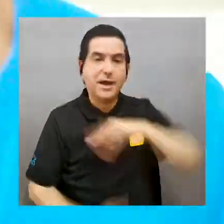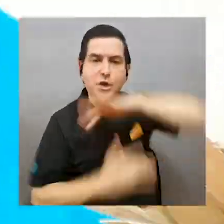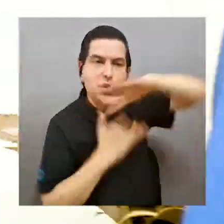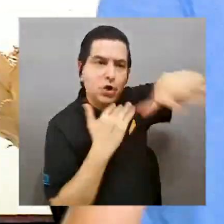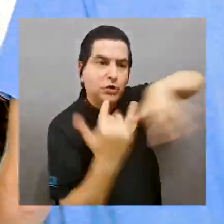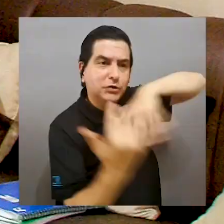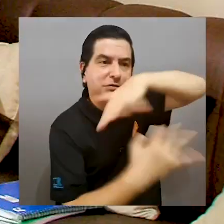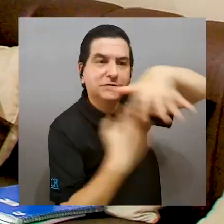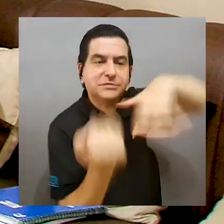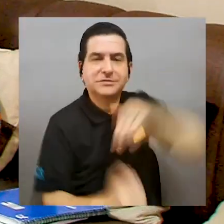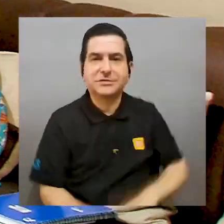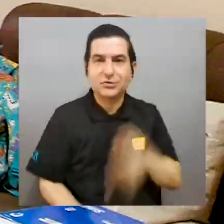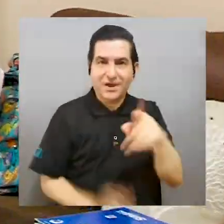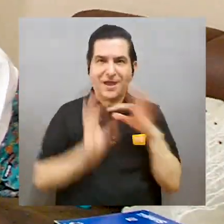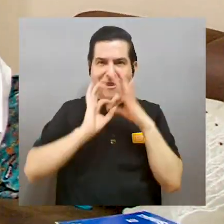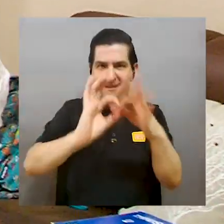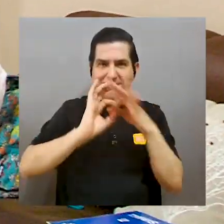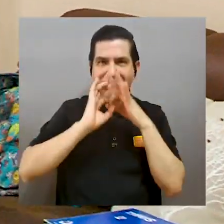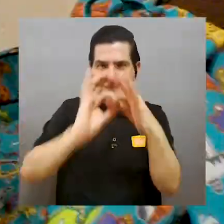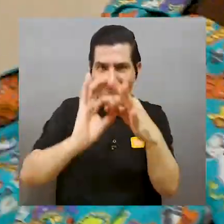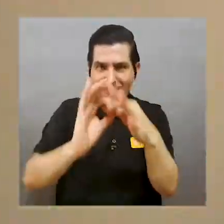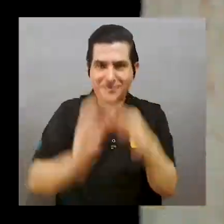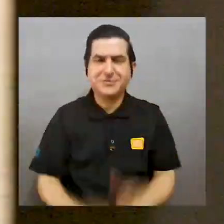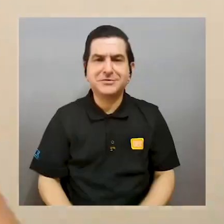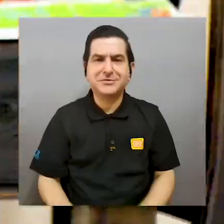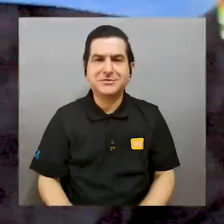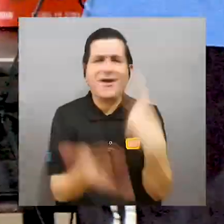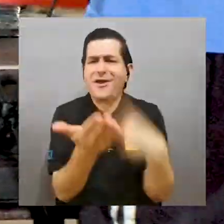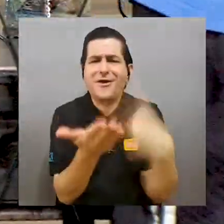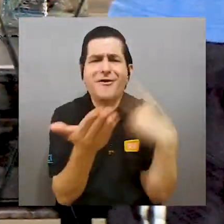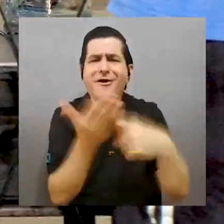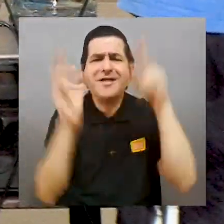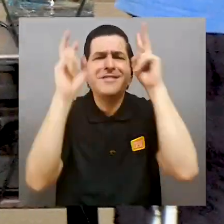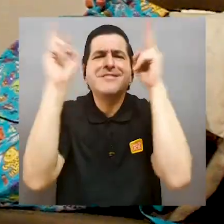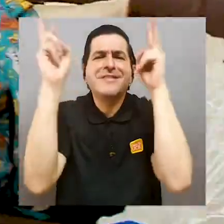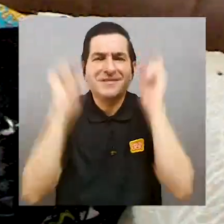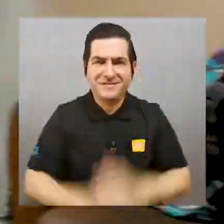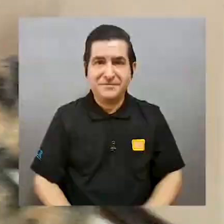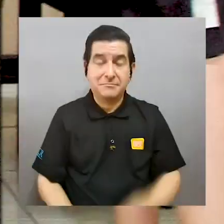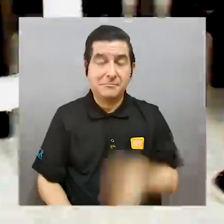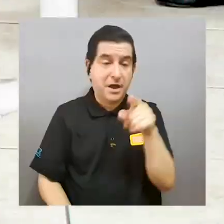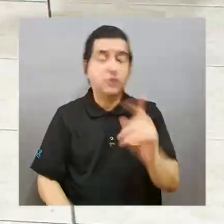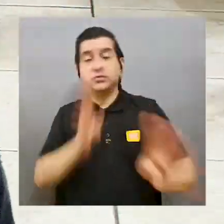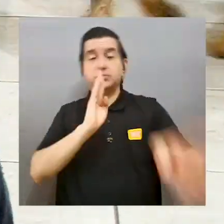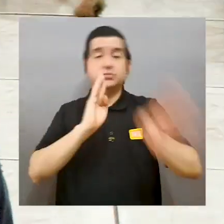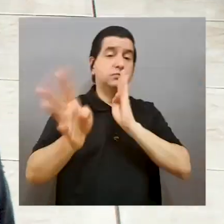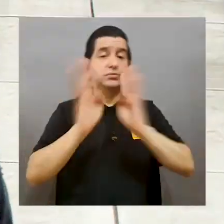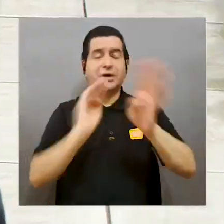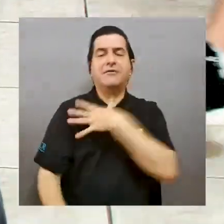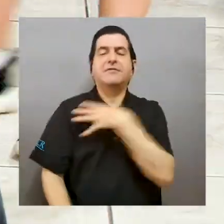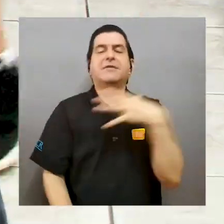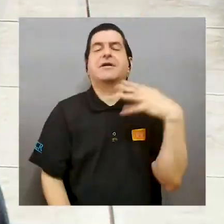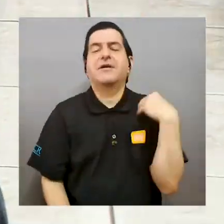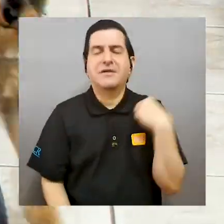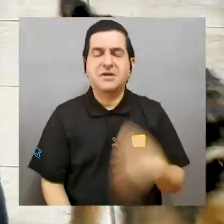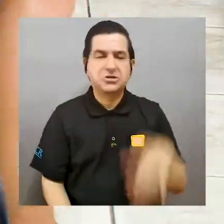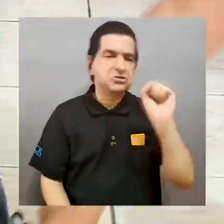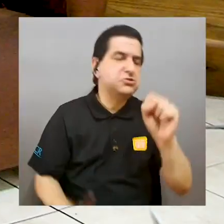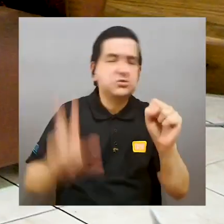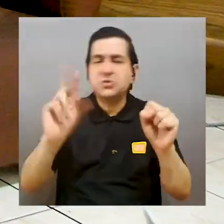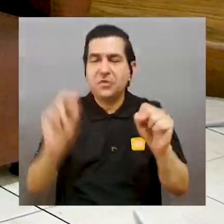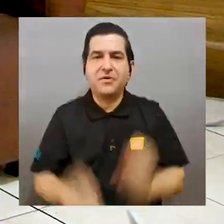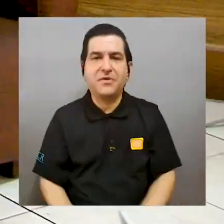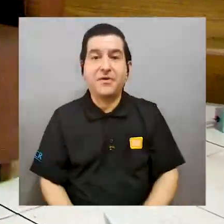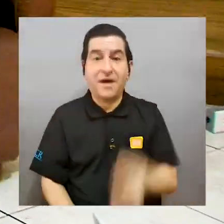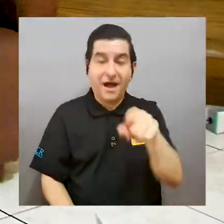están interaccionando entre sí, cuando ellos se relacionan, cuando ellos discuten un tema, cuando ellos conversan sobre lo que les gusta, lo que no les